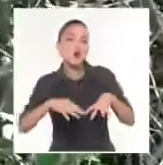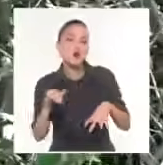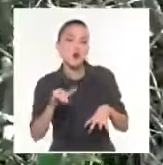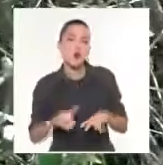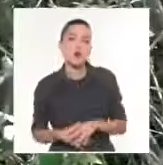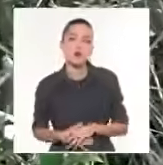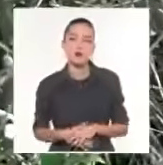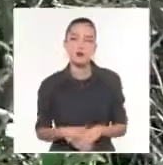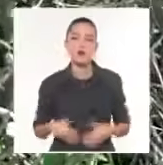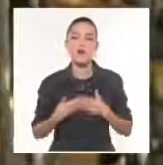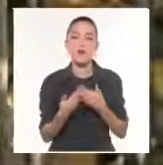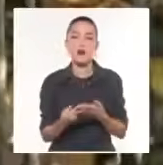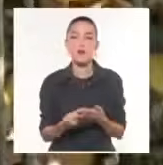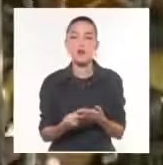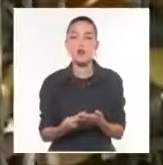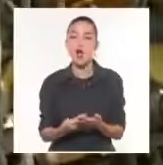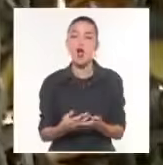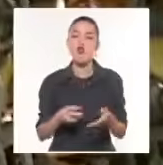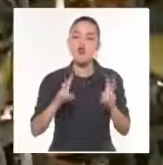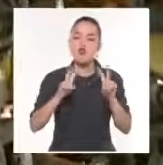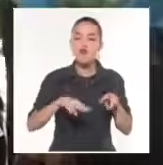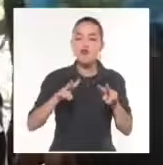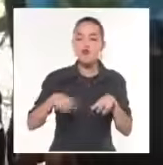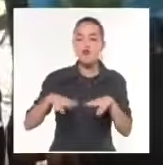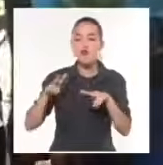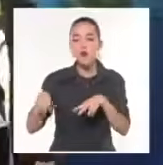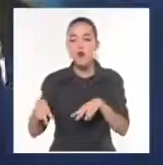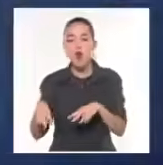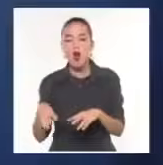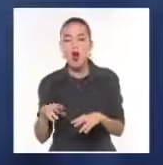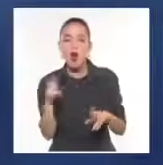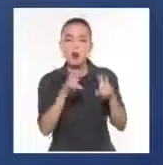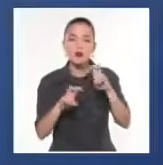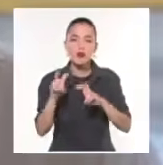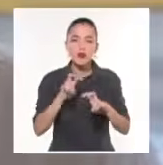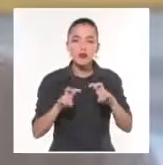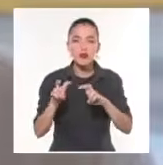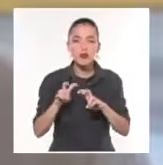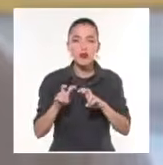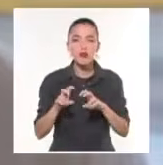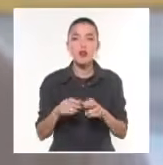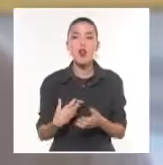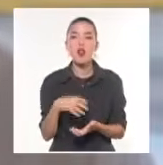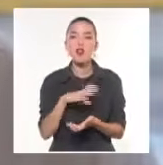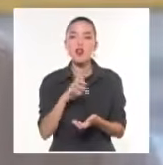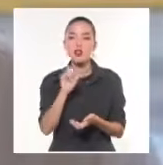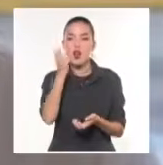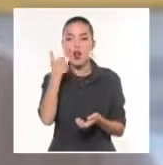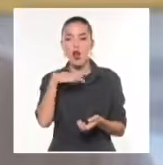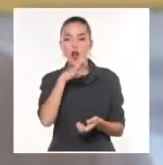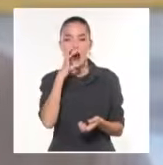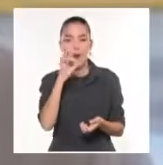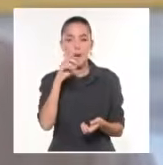ecosistemas costeros buscan evidencias del llamado carbono azul. Se denomina así al carbono